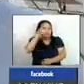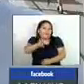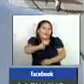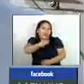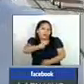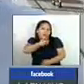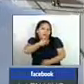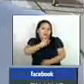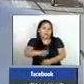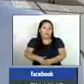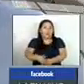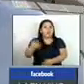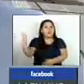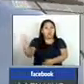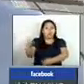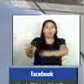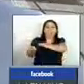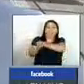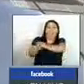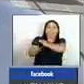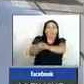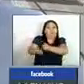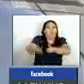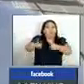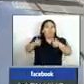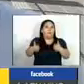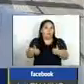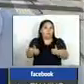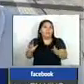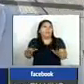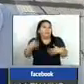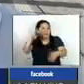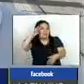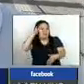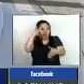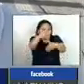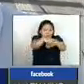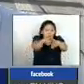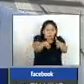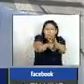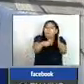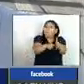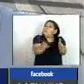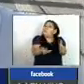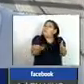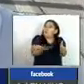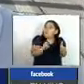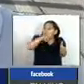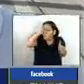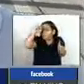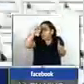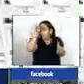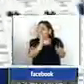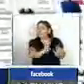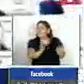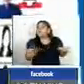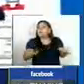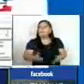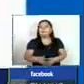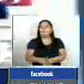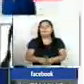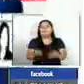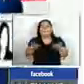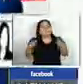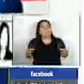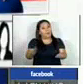que haya una buena orientación para qué sirven los diputados, para qué sirve el trabajo de los diputados. Es